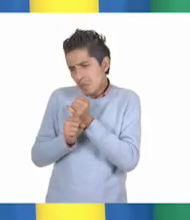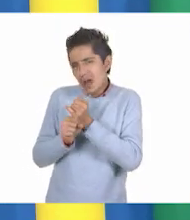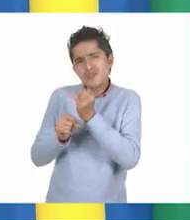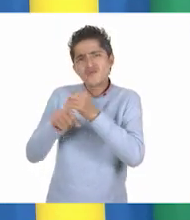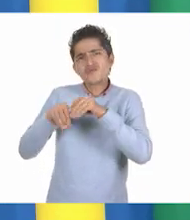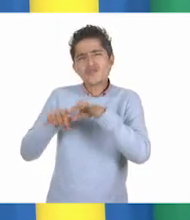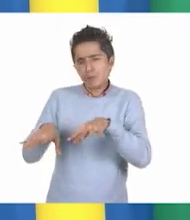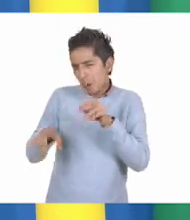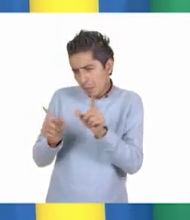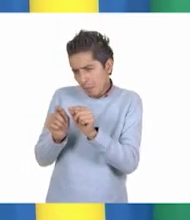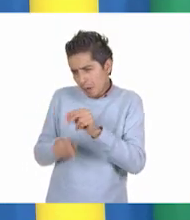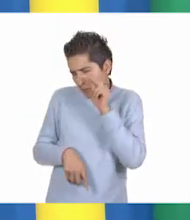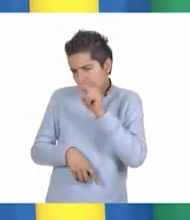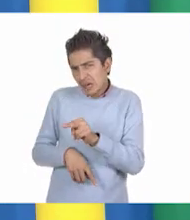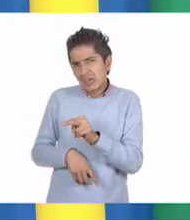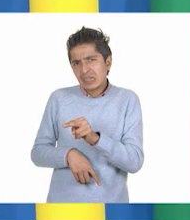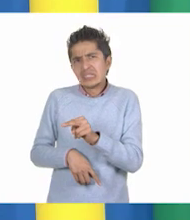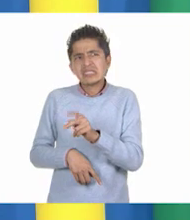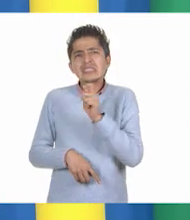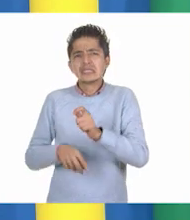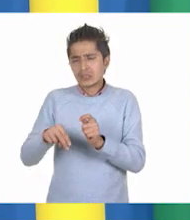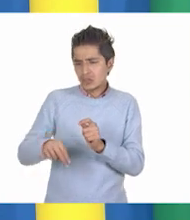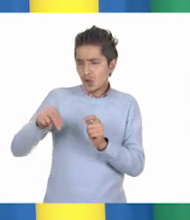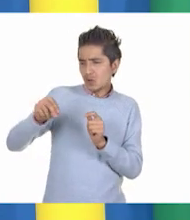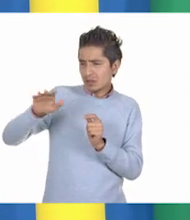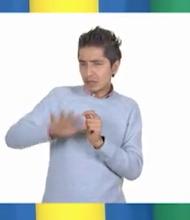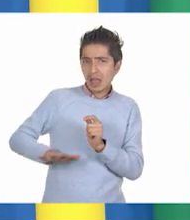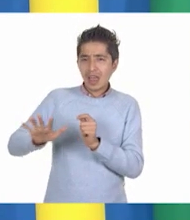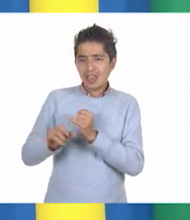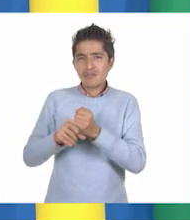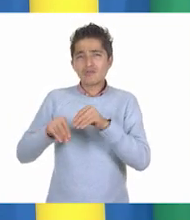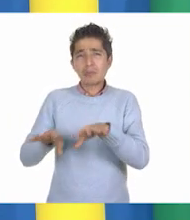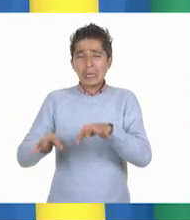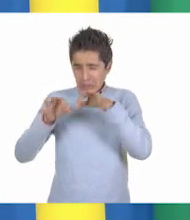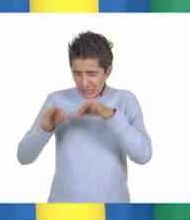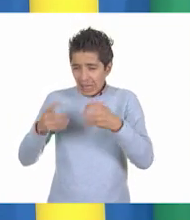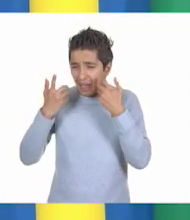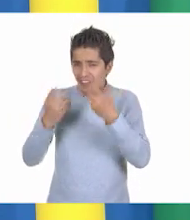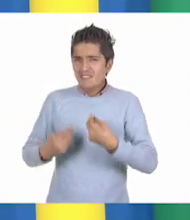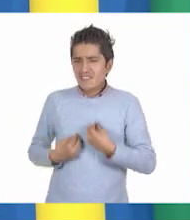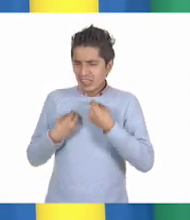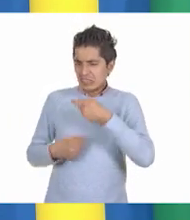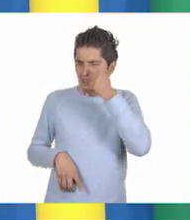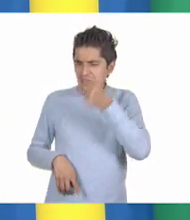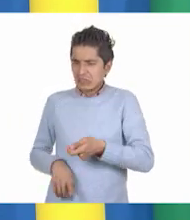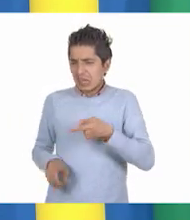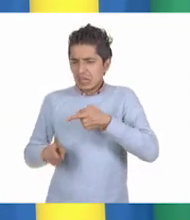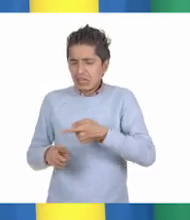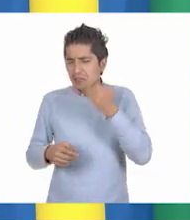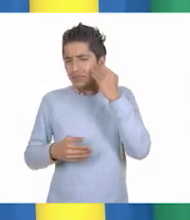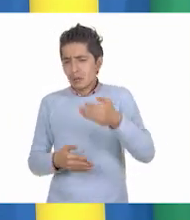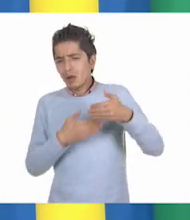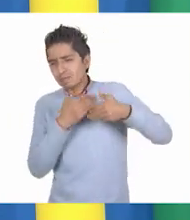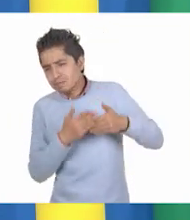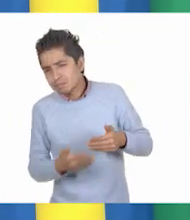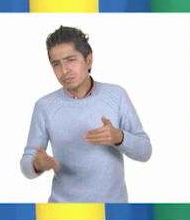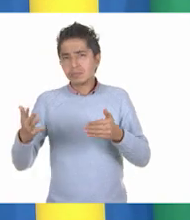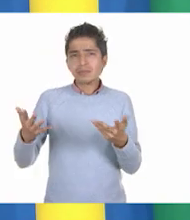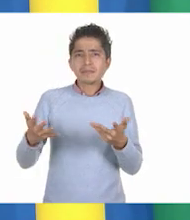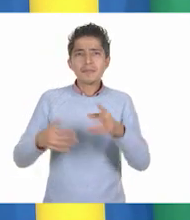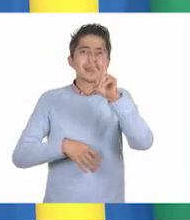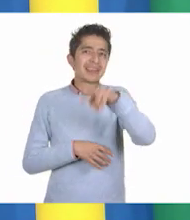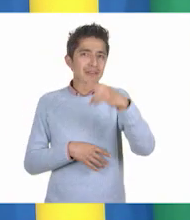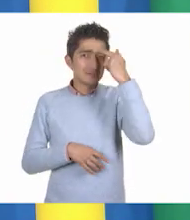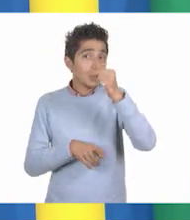que hablan de mi centaurito del norte para obtener información precisa sobre su vida y pues su trayectoria. Por cierto,